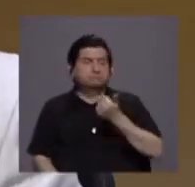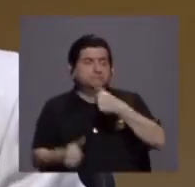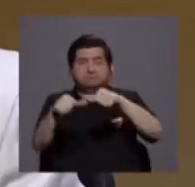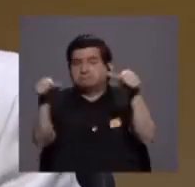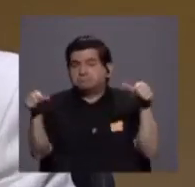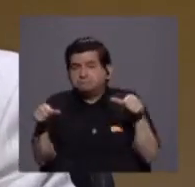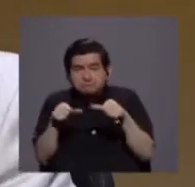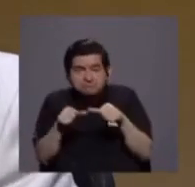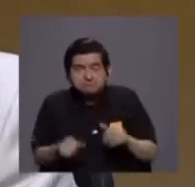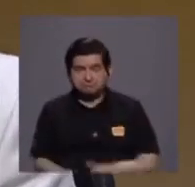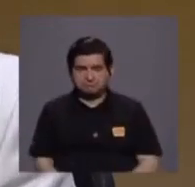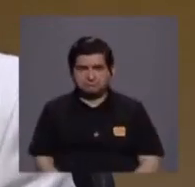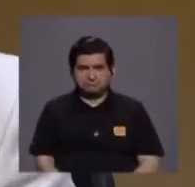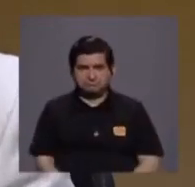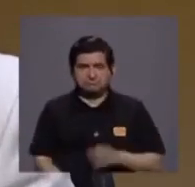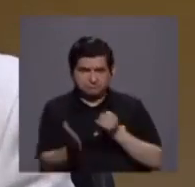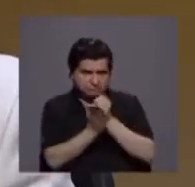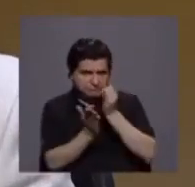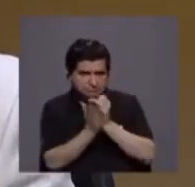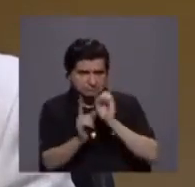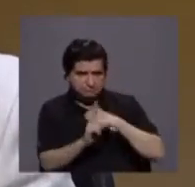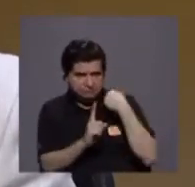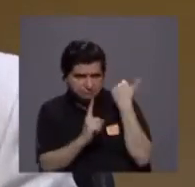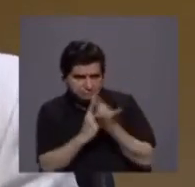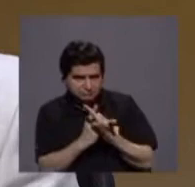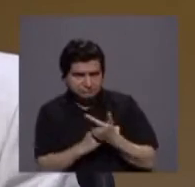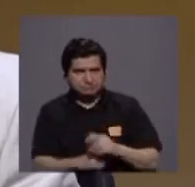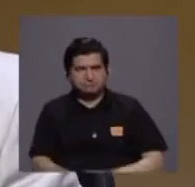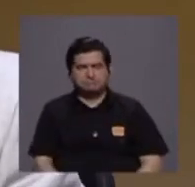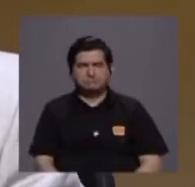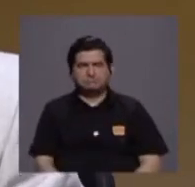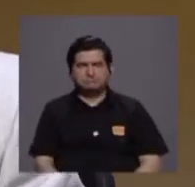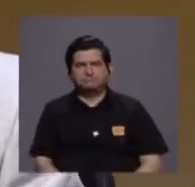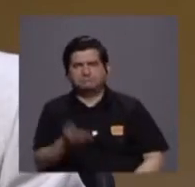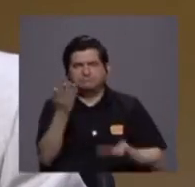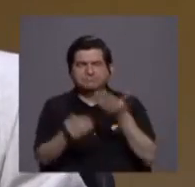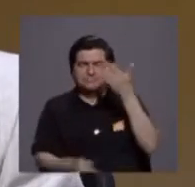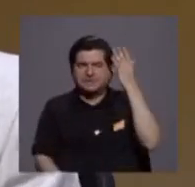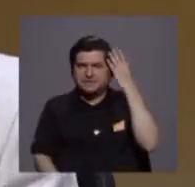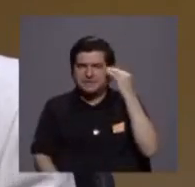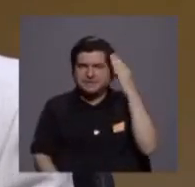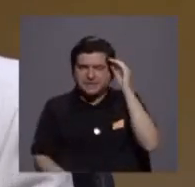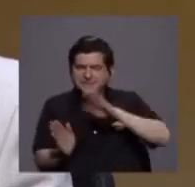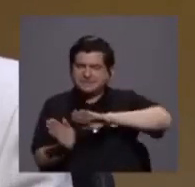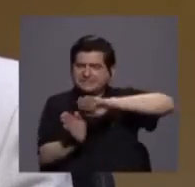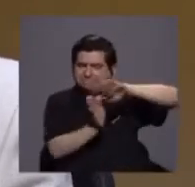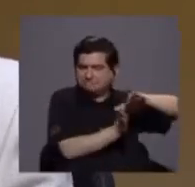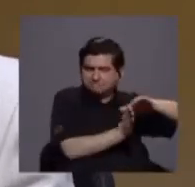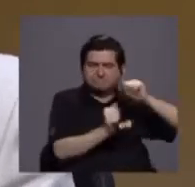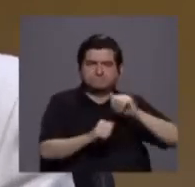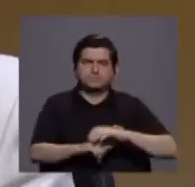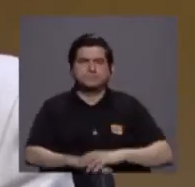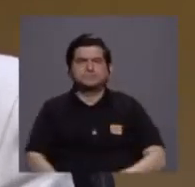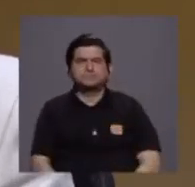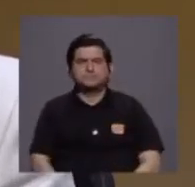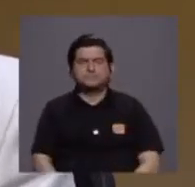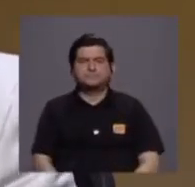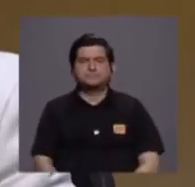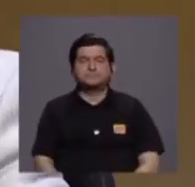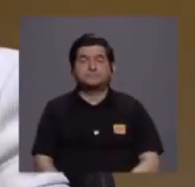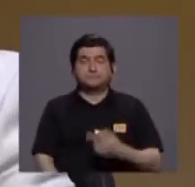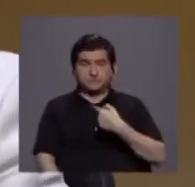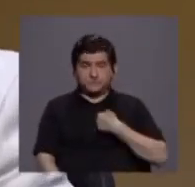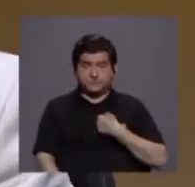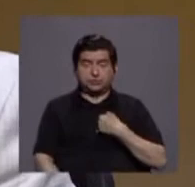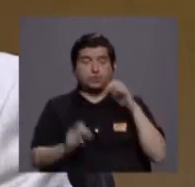ámbito que se deriven de la investigación social, dejan la experiencia por fuera. Entonces, yo vi